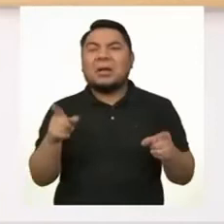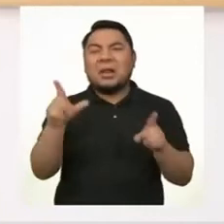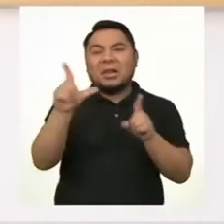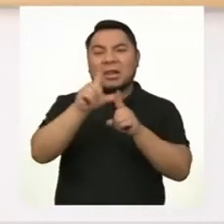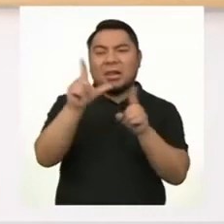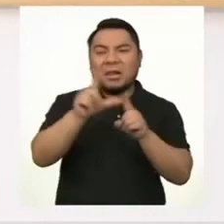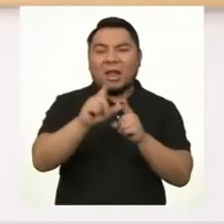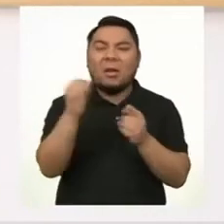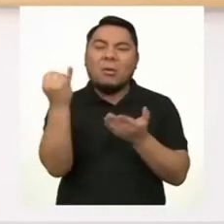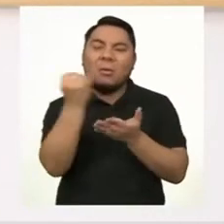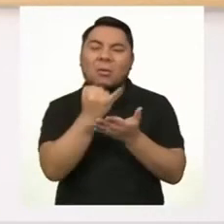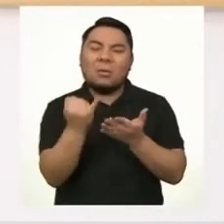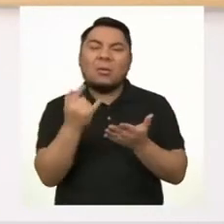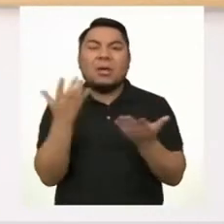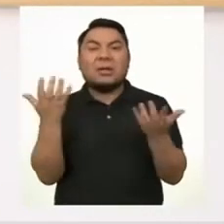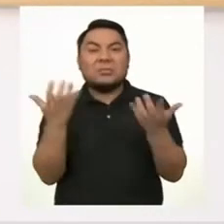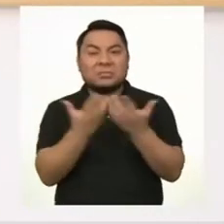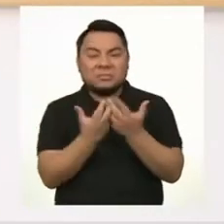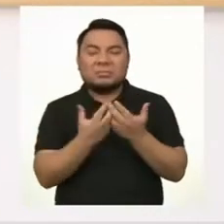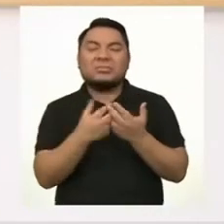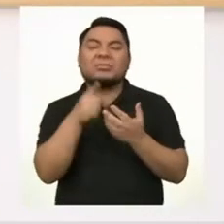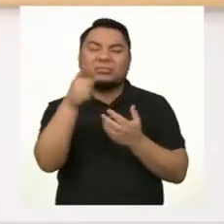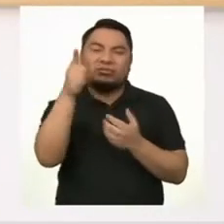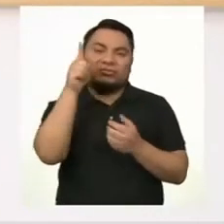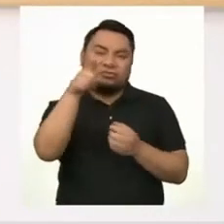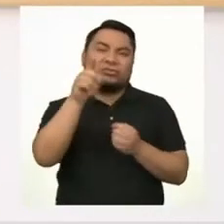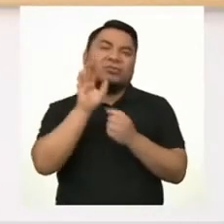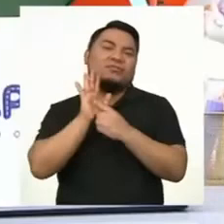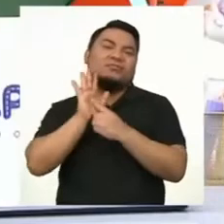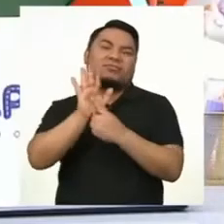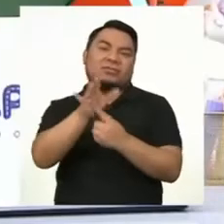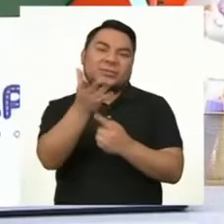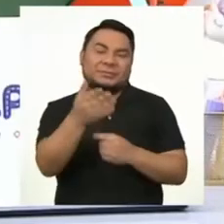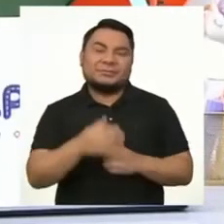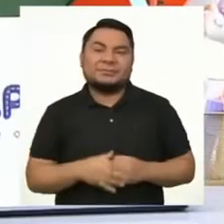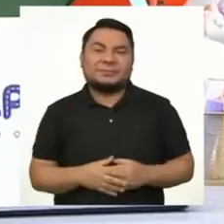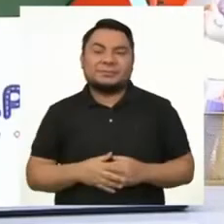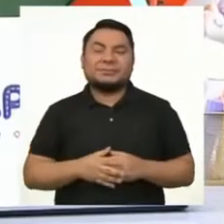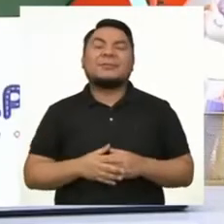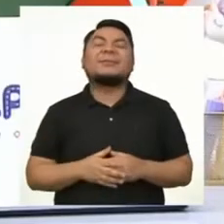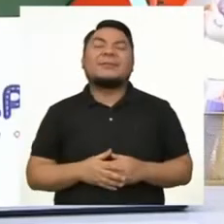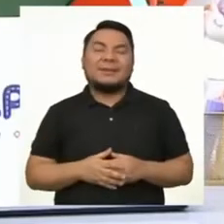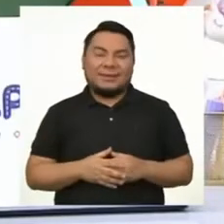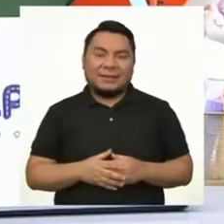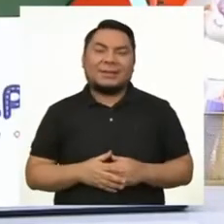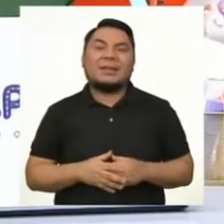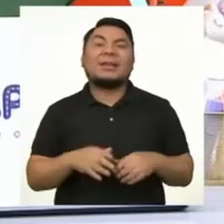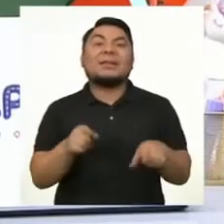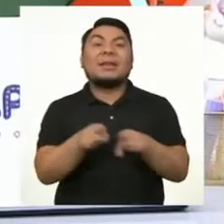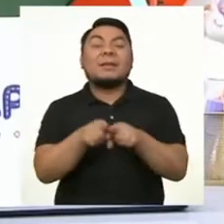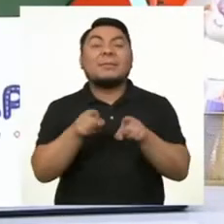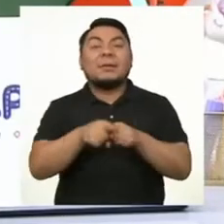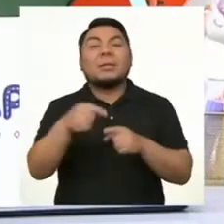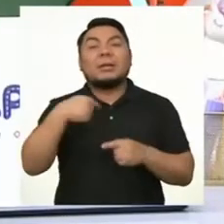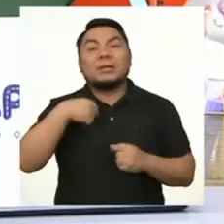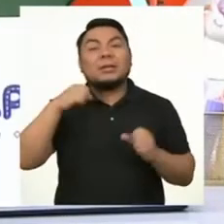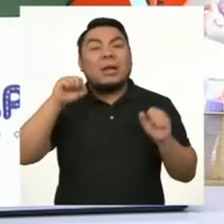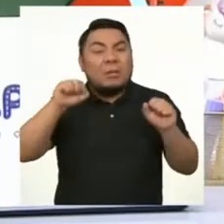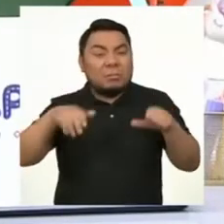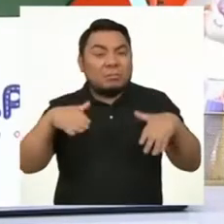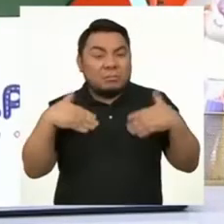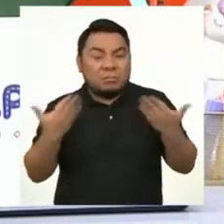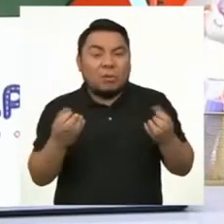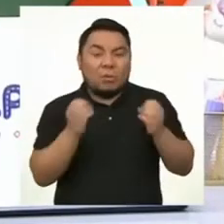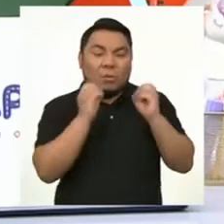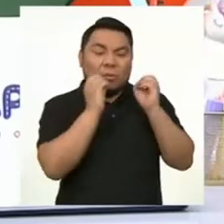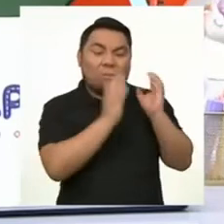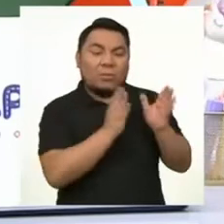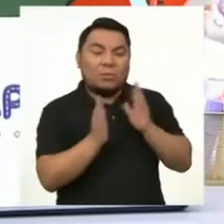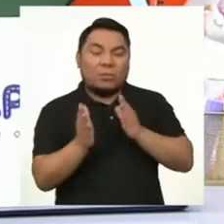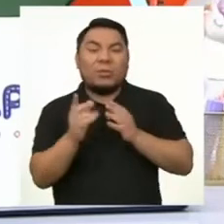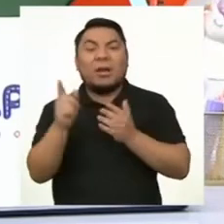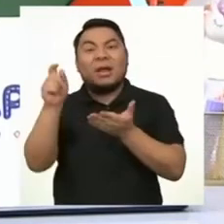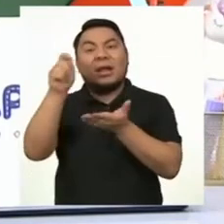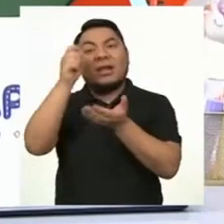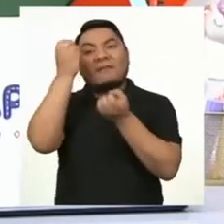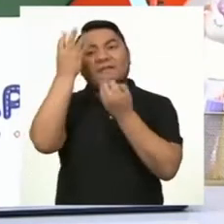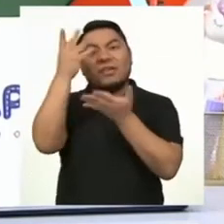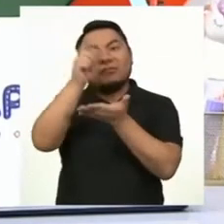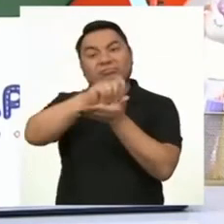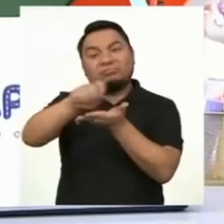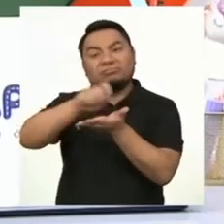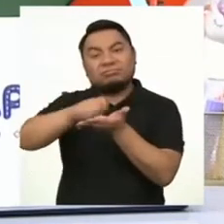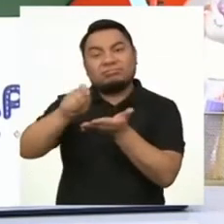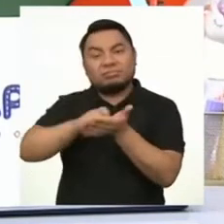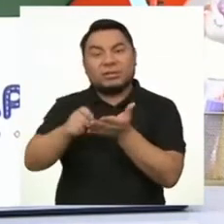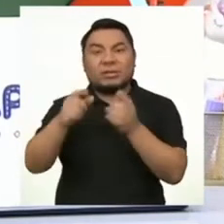o ilustraciones que son atractivas para tu destinatario. Bueno, pero también tengo la posibilidad de ordenar la infografía a través